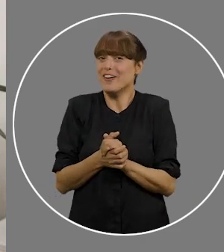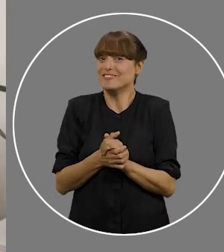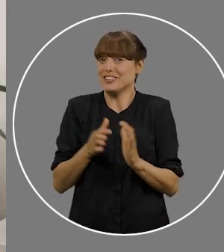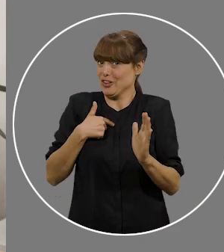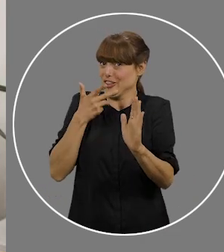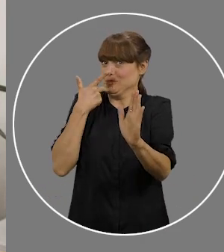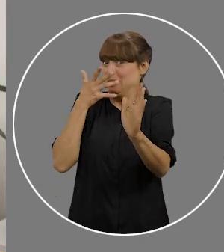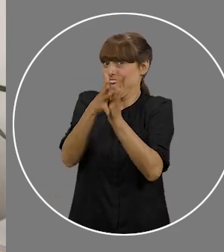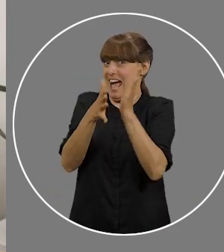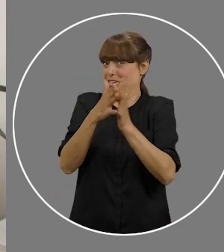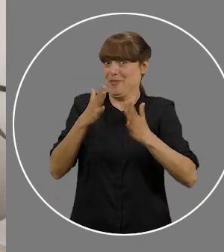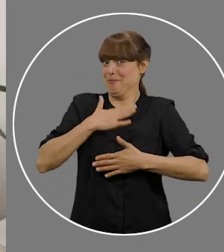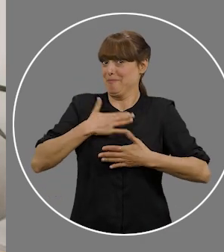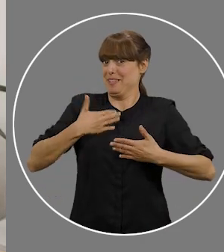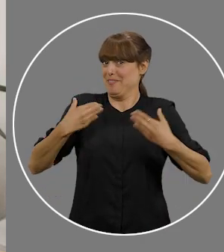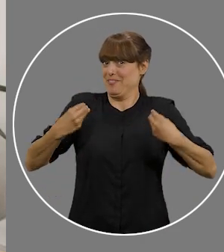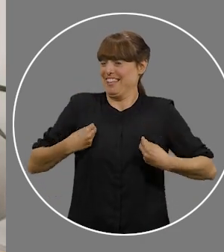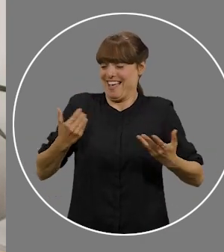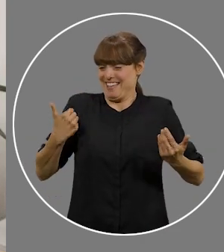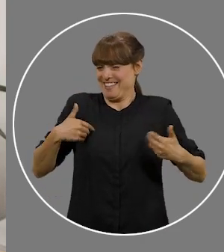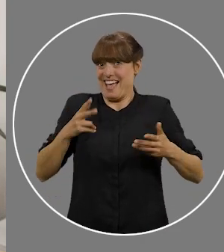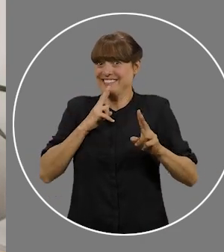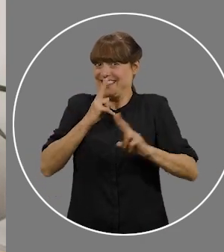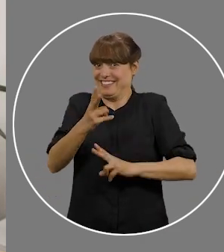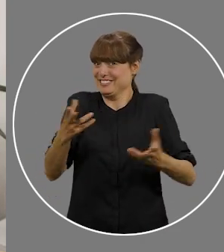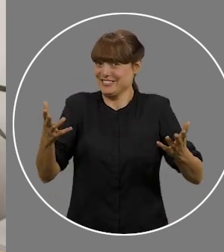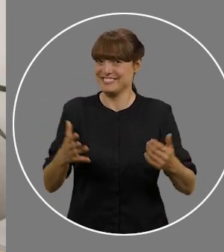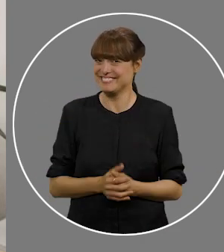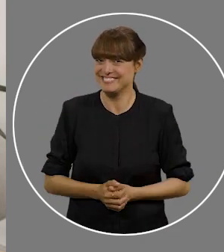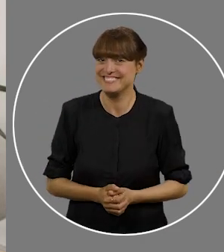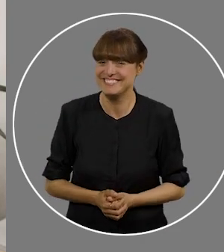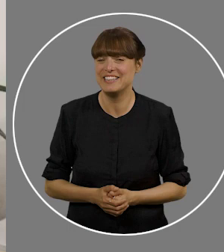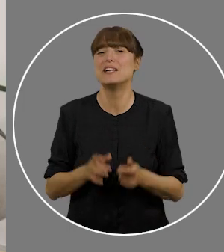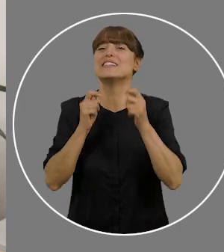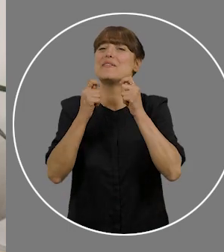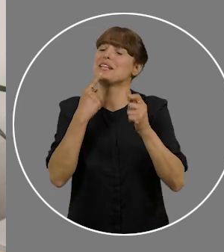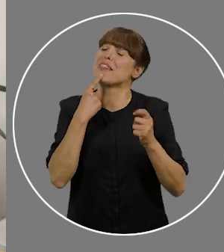es lo que creo que es. Sí, sí. ¿Me entiende?